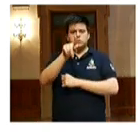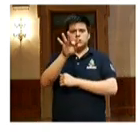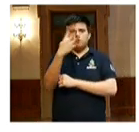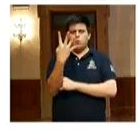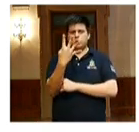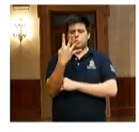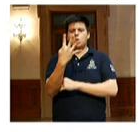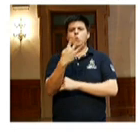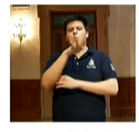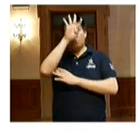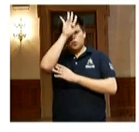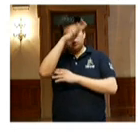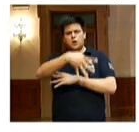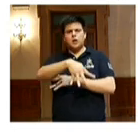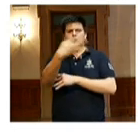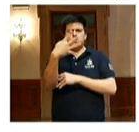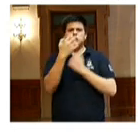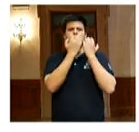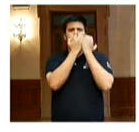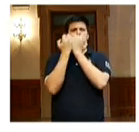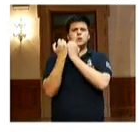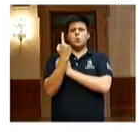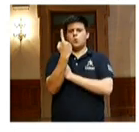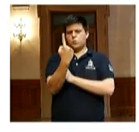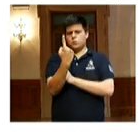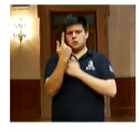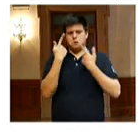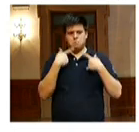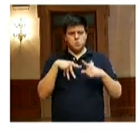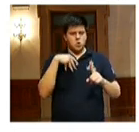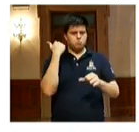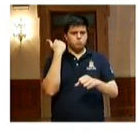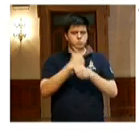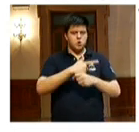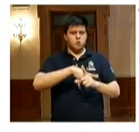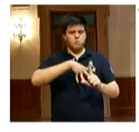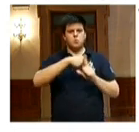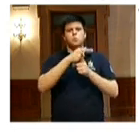monterrey con 14 y santiago con un caso